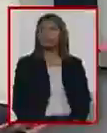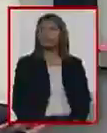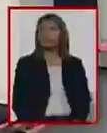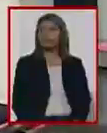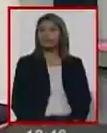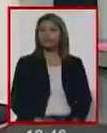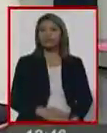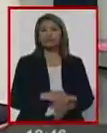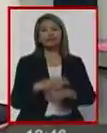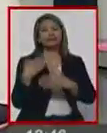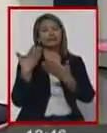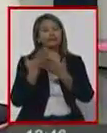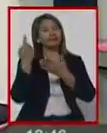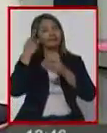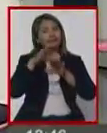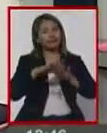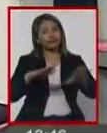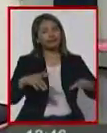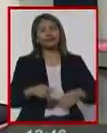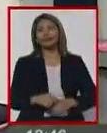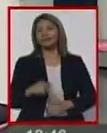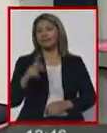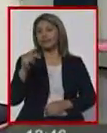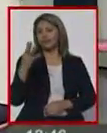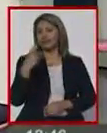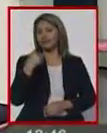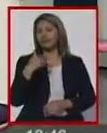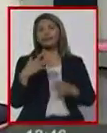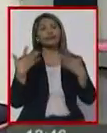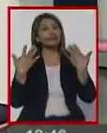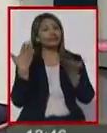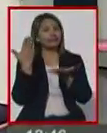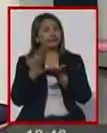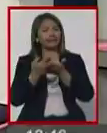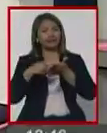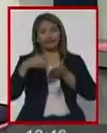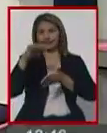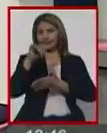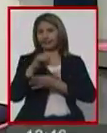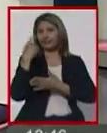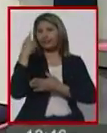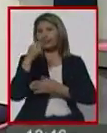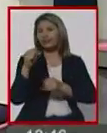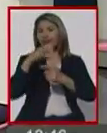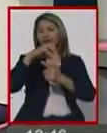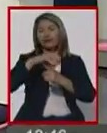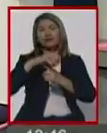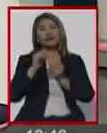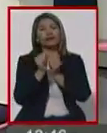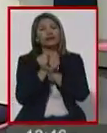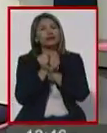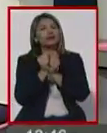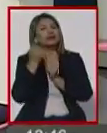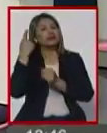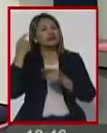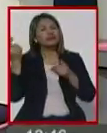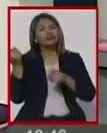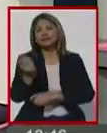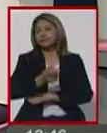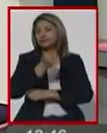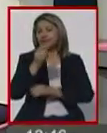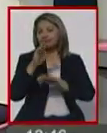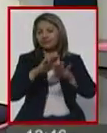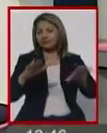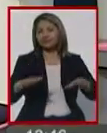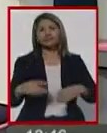Porque llegamos hasta los más chiquititos. Es que la Red Bolivisión estuvo en la Villa Primero de Mayo, en el Coliseo, justamente para celebrar a